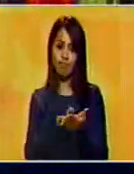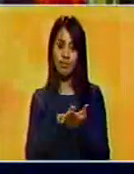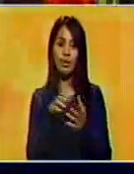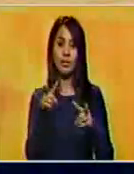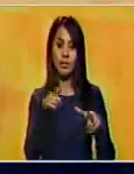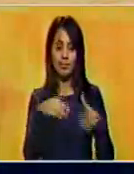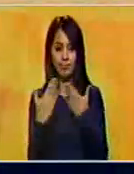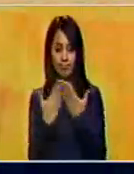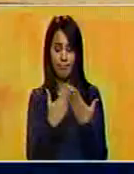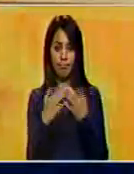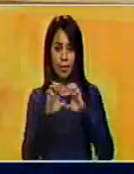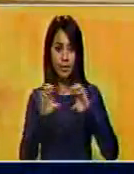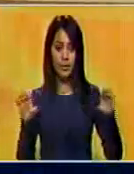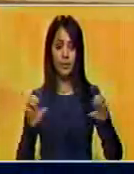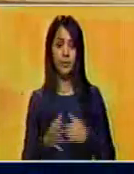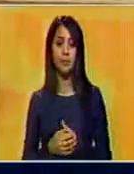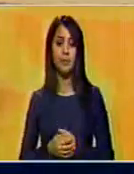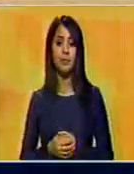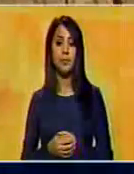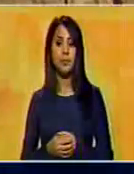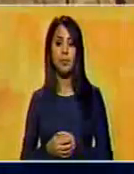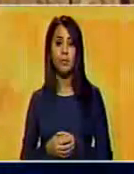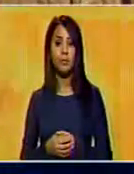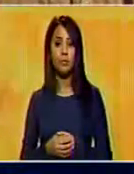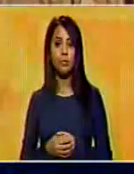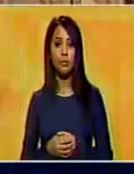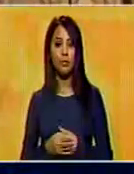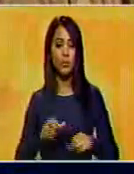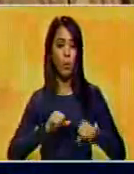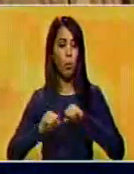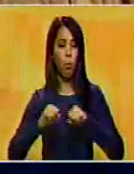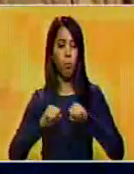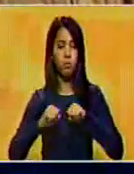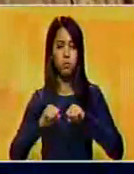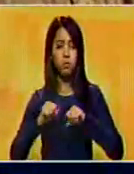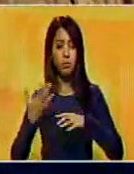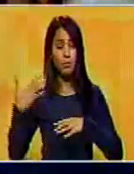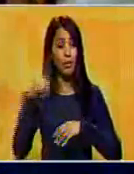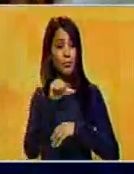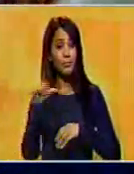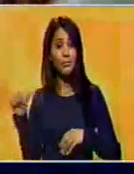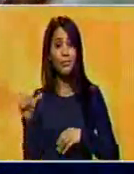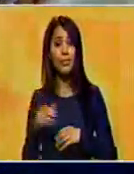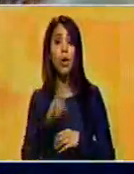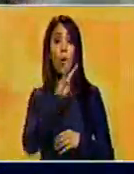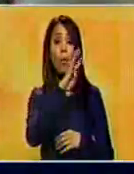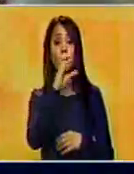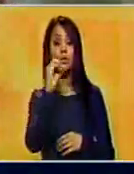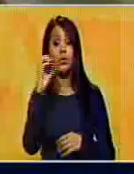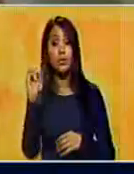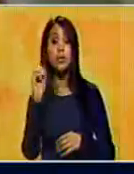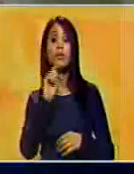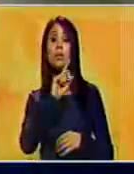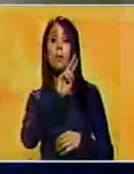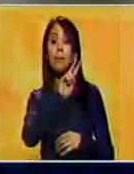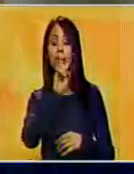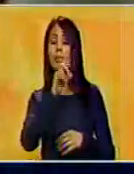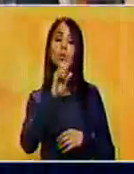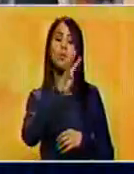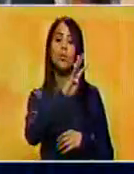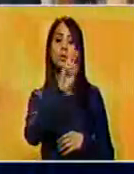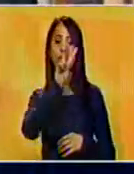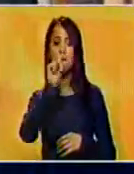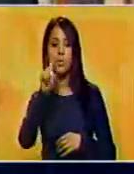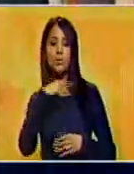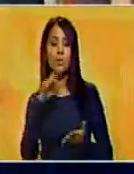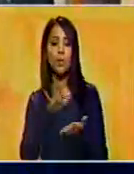educativo los tres terremotos registrados en las últimas tres semanas en méxico han ocasionado 421 muertos lo que constituye